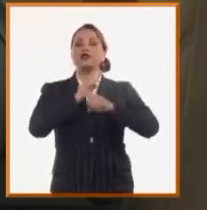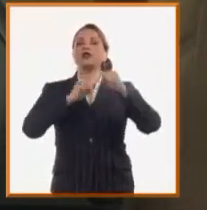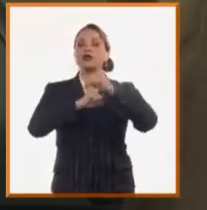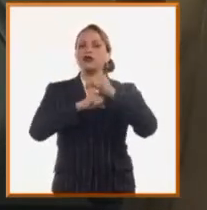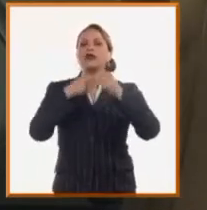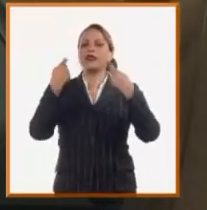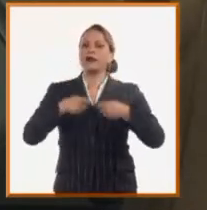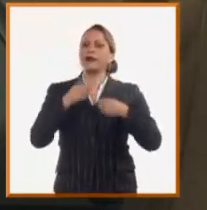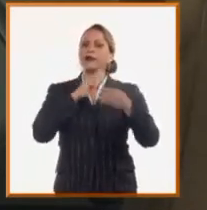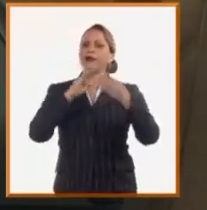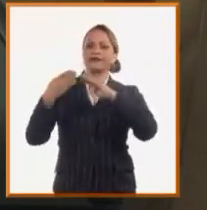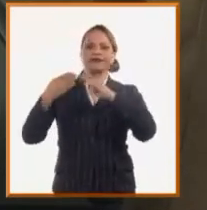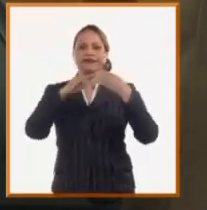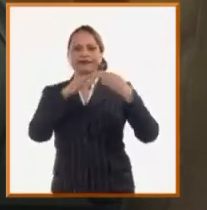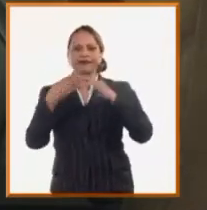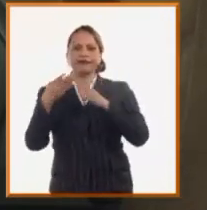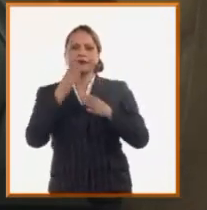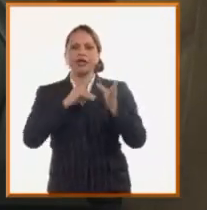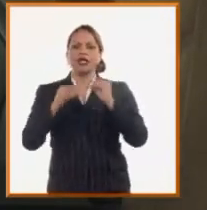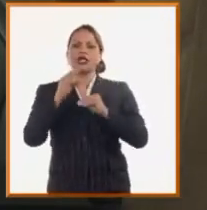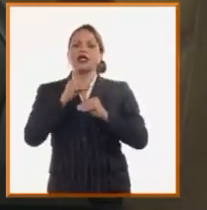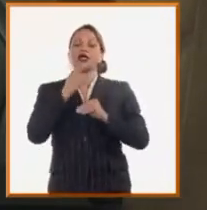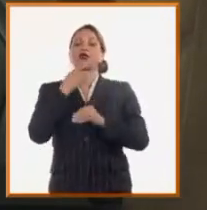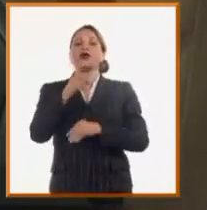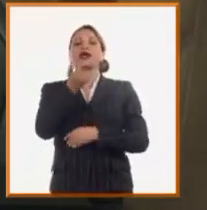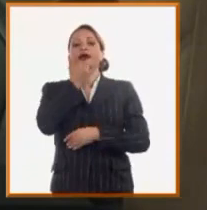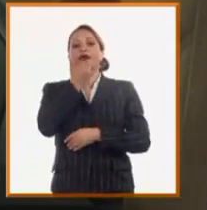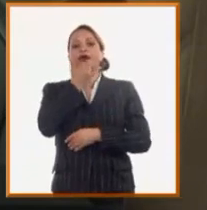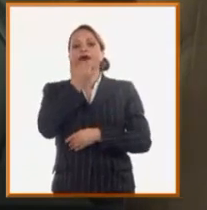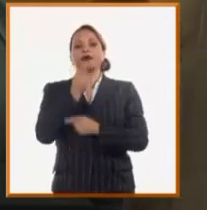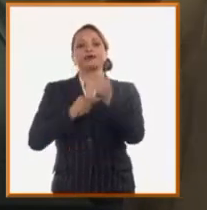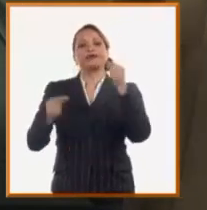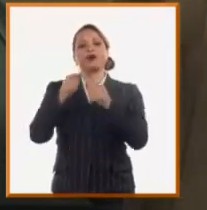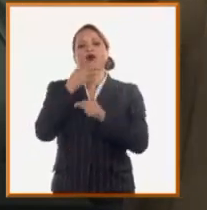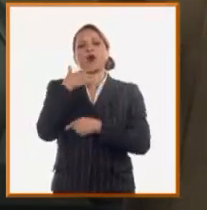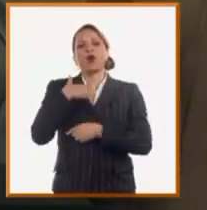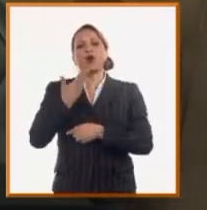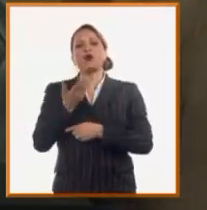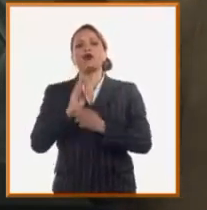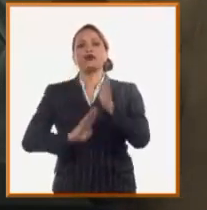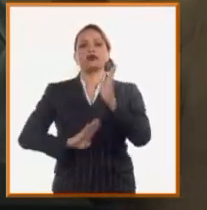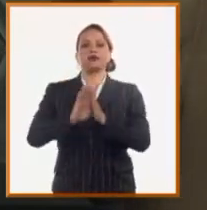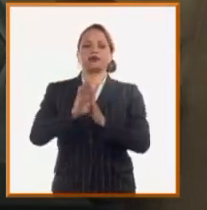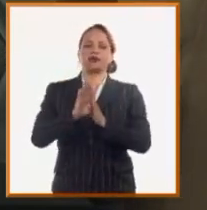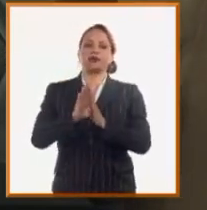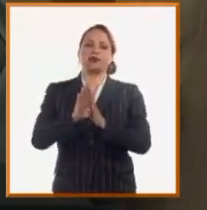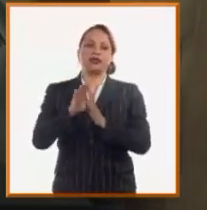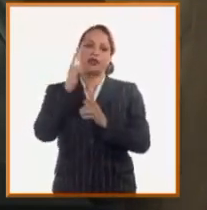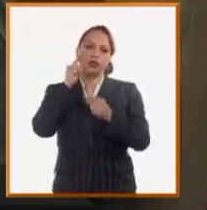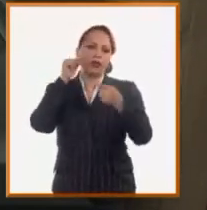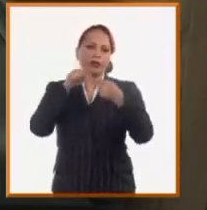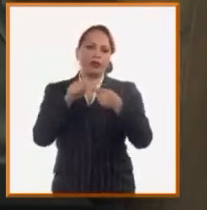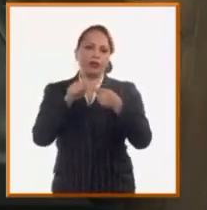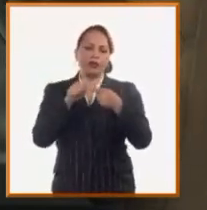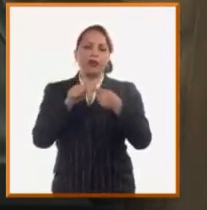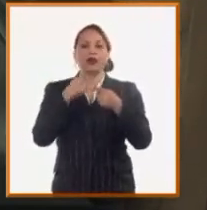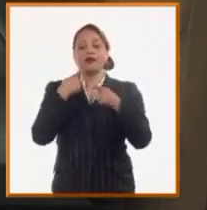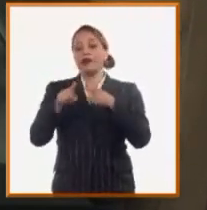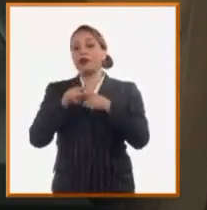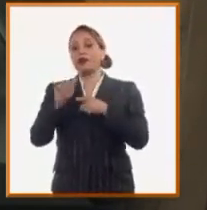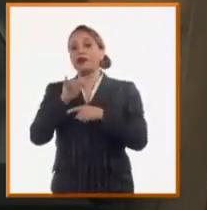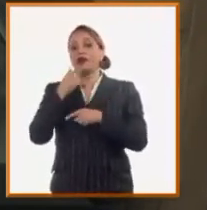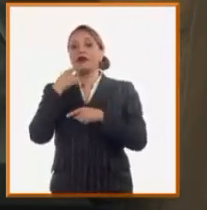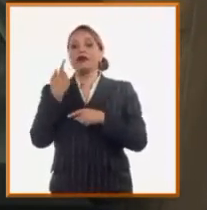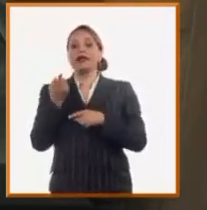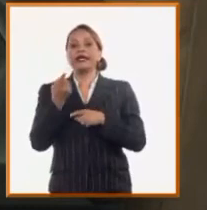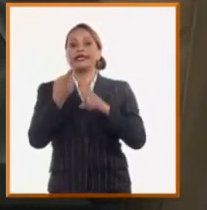a discutir nuestros errores, pero sobre todo para proponer cómo los vamos a superar. Pero también la madeja de errores que se pueden